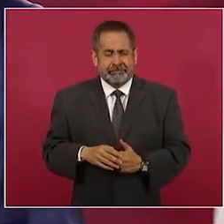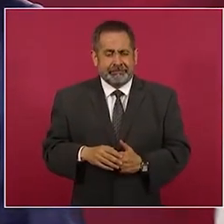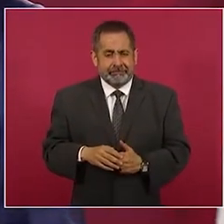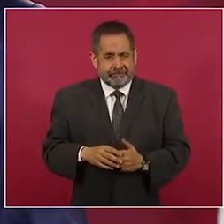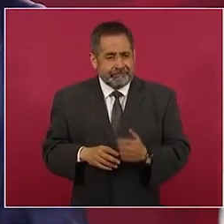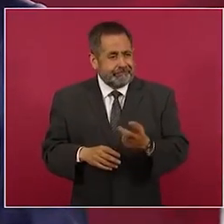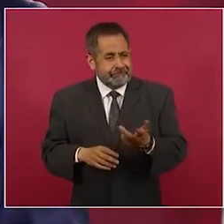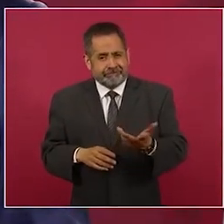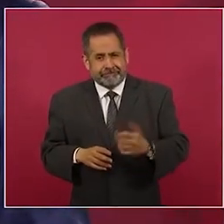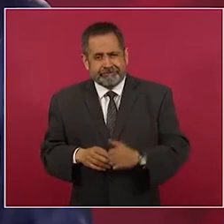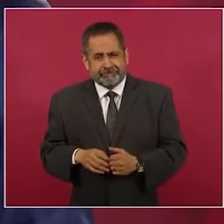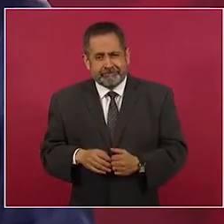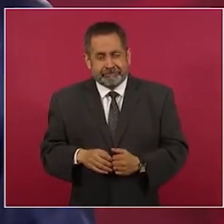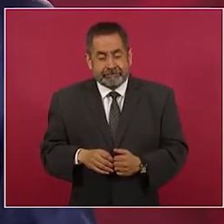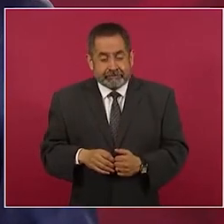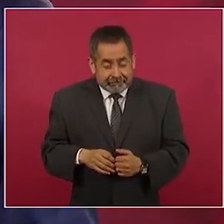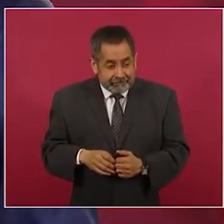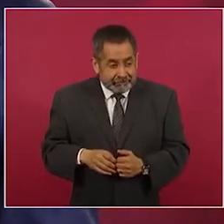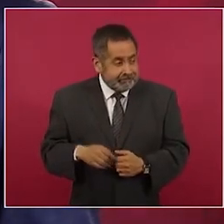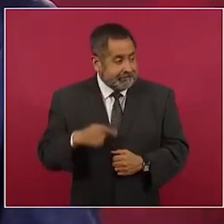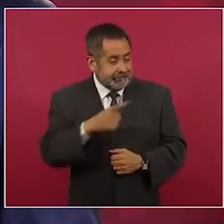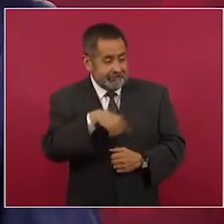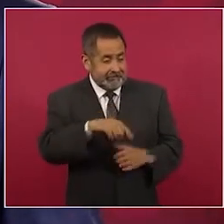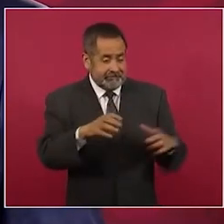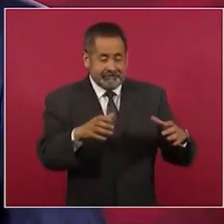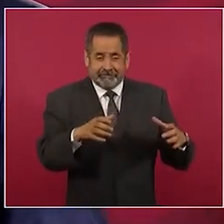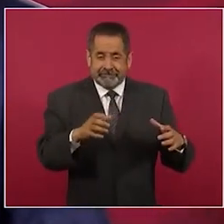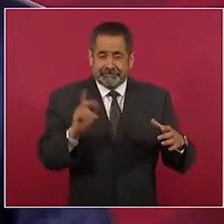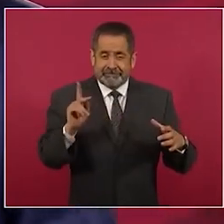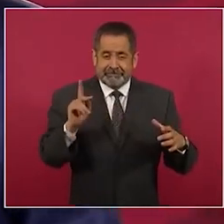¿sí? Ahora,